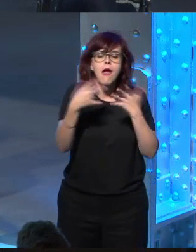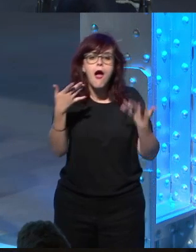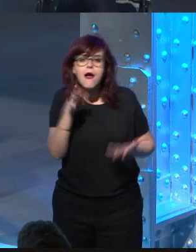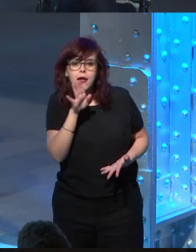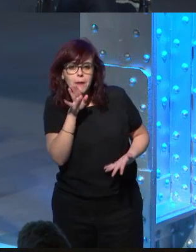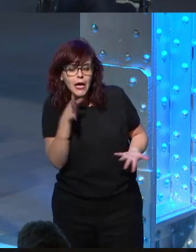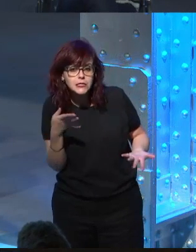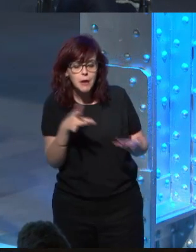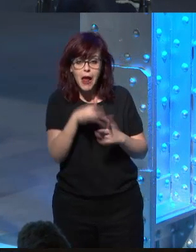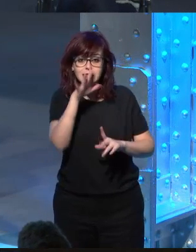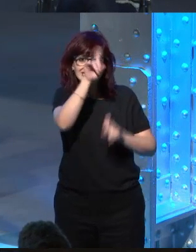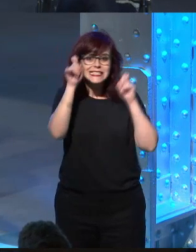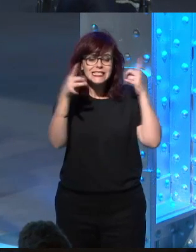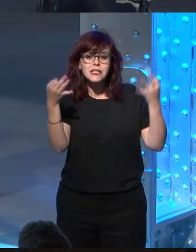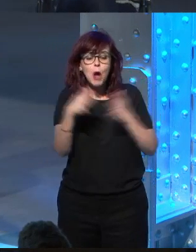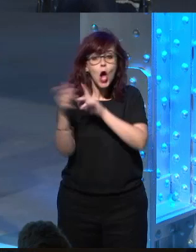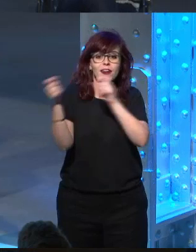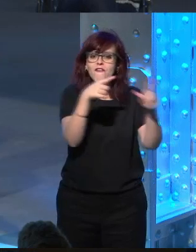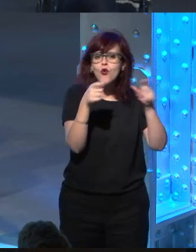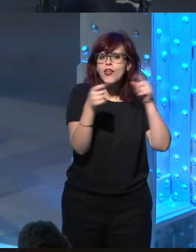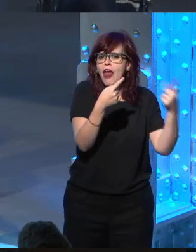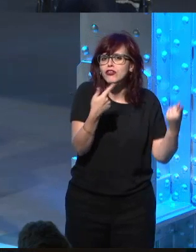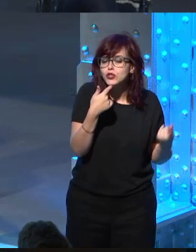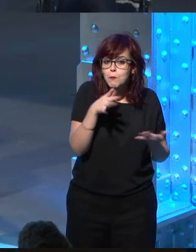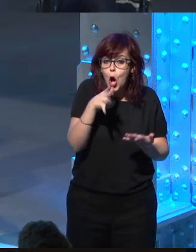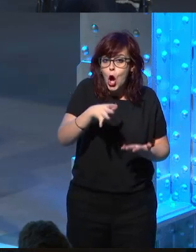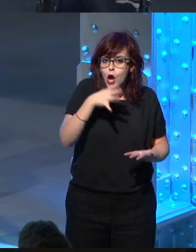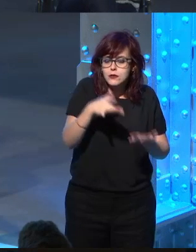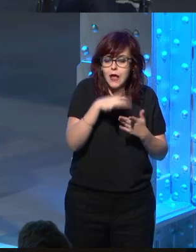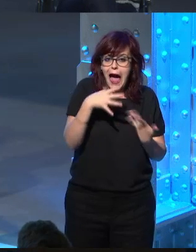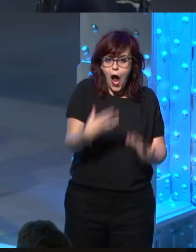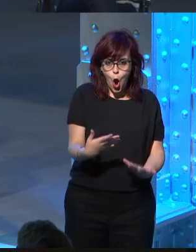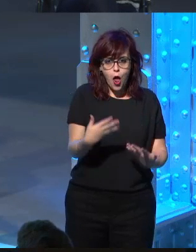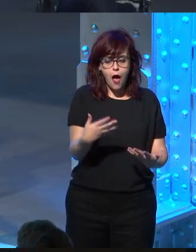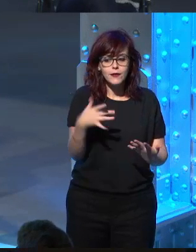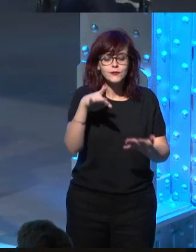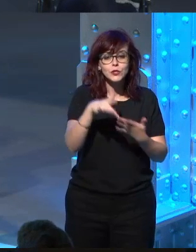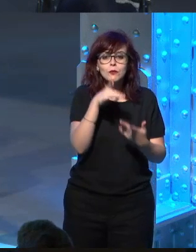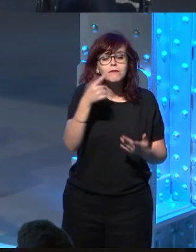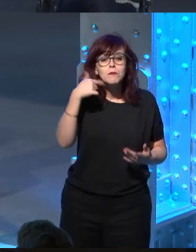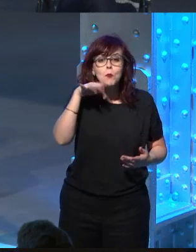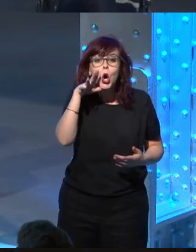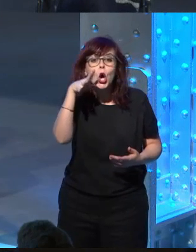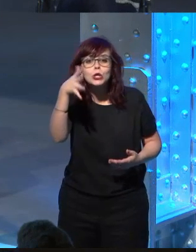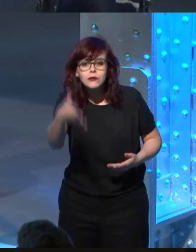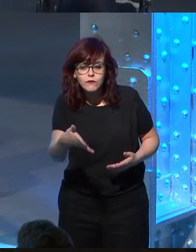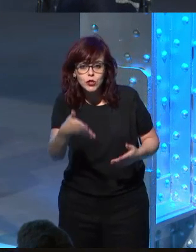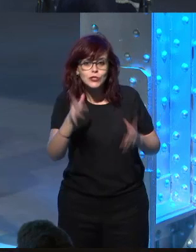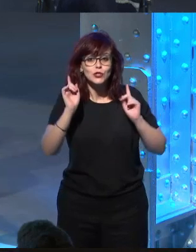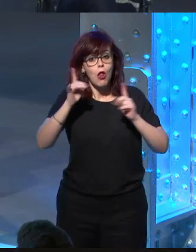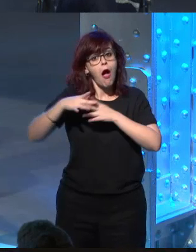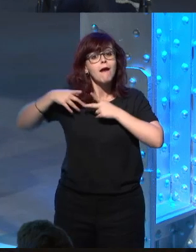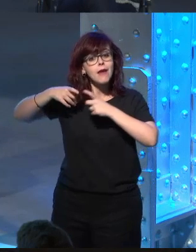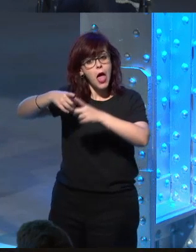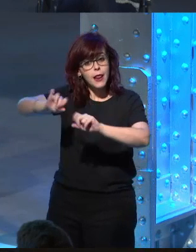hicieron una pregunta, era qué está pasando con los refugiados, por qué están llegando, y encontraste que las causas había que buscarlas no en el comienzo